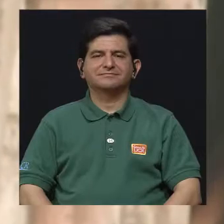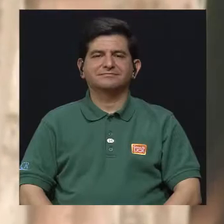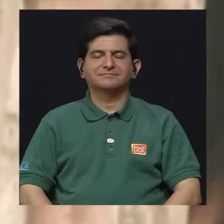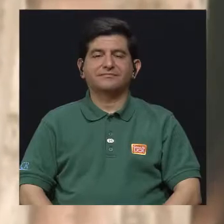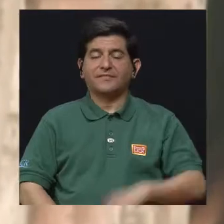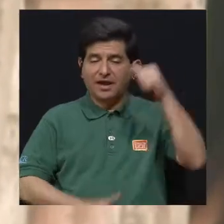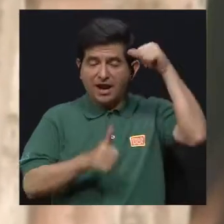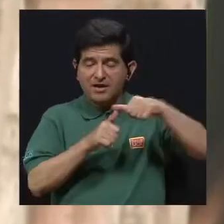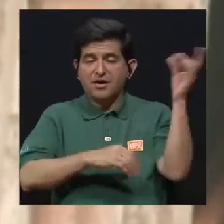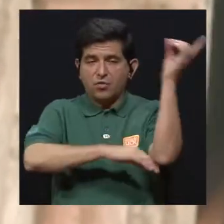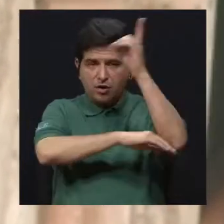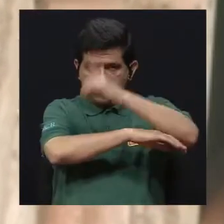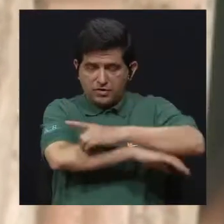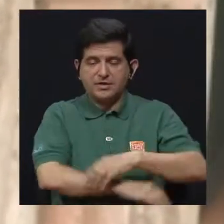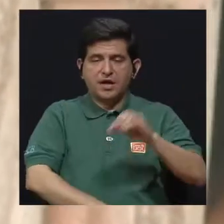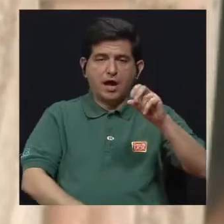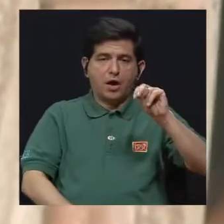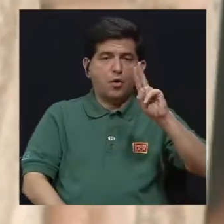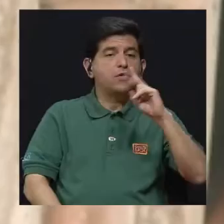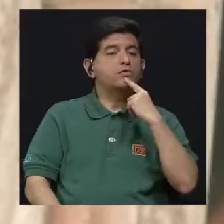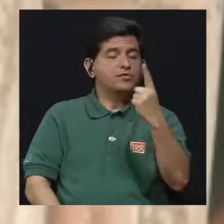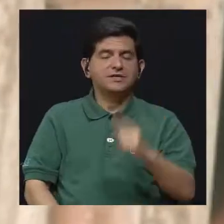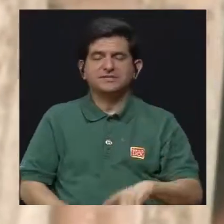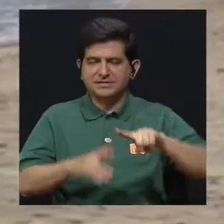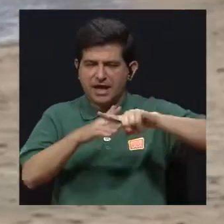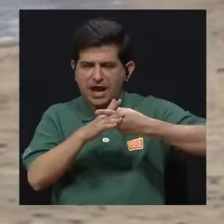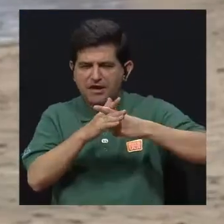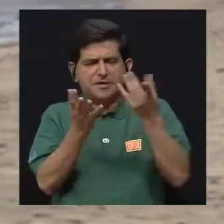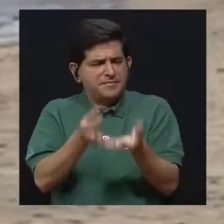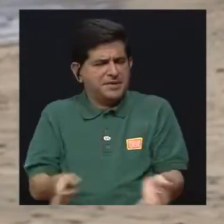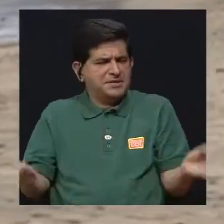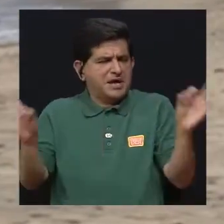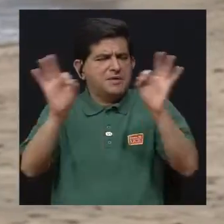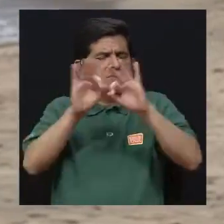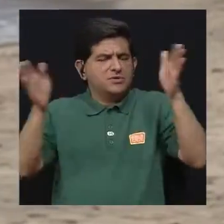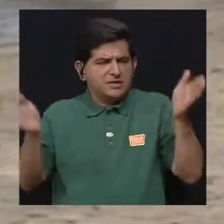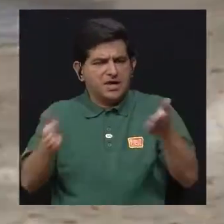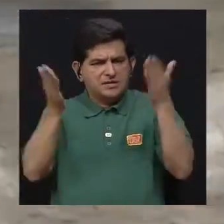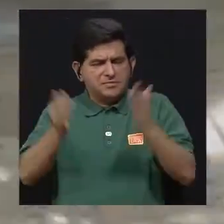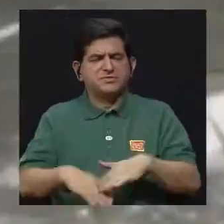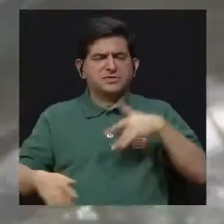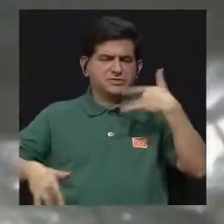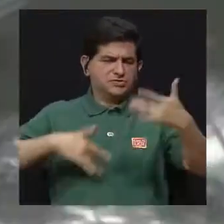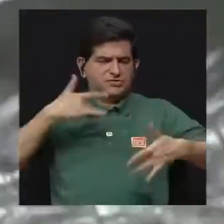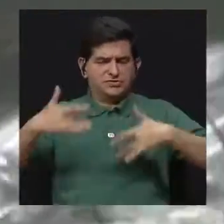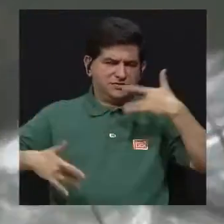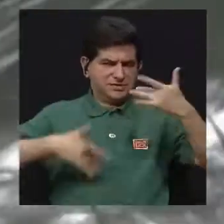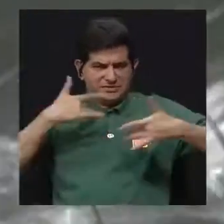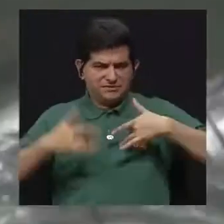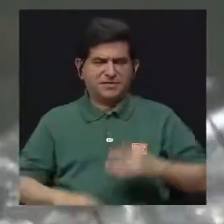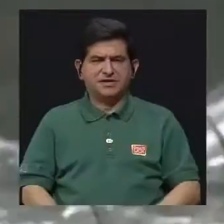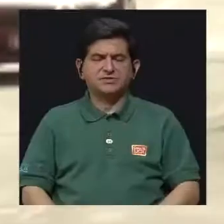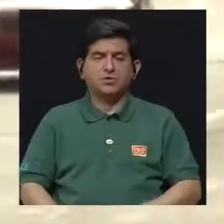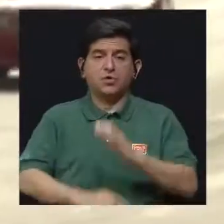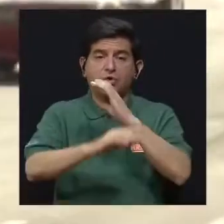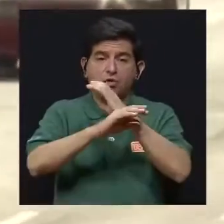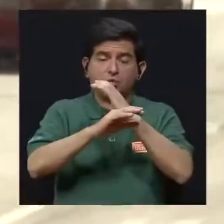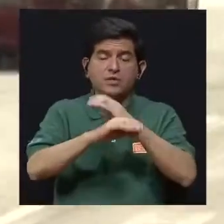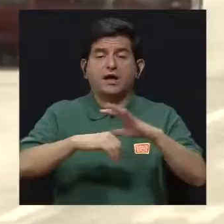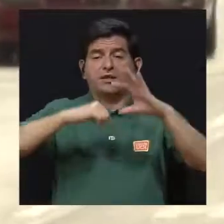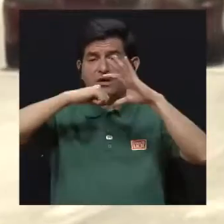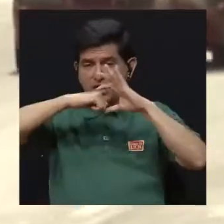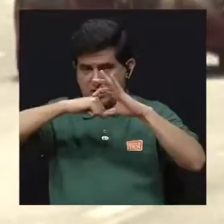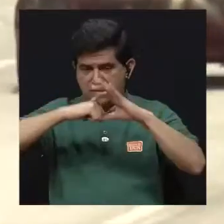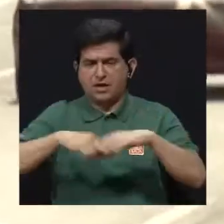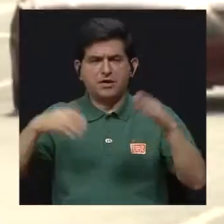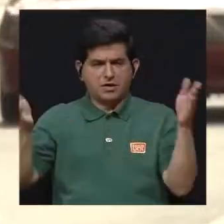La conmemoración de esta fecha, según la ONU, es una herramienta fundamental para impulsar la sensibilización sobre el cuidado de la